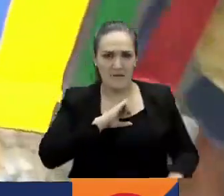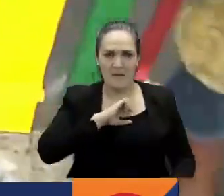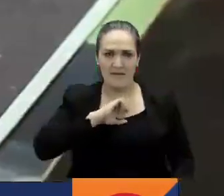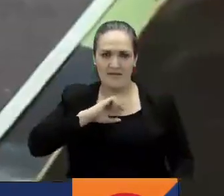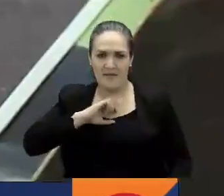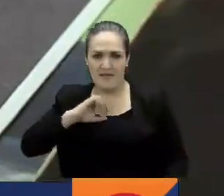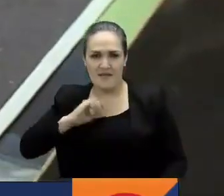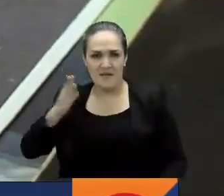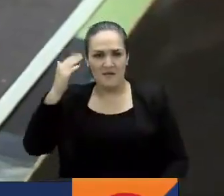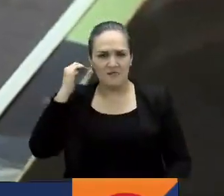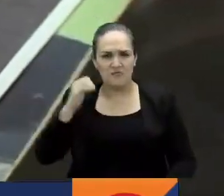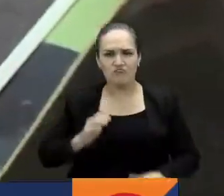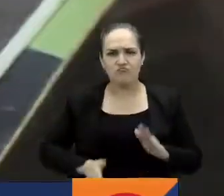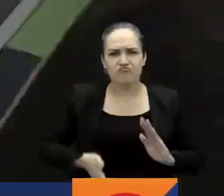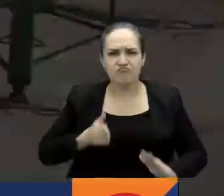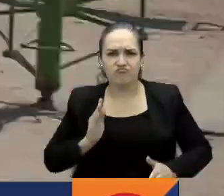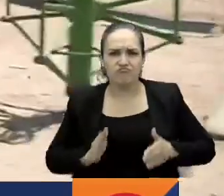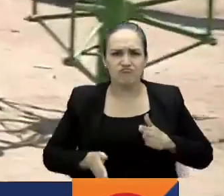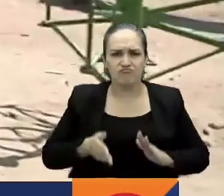mejores años de atleta.